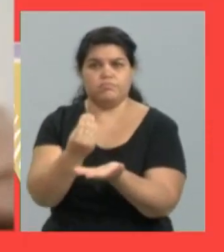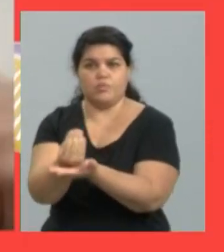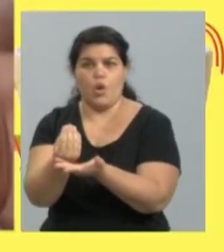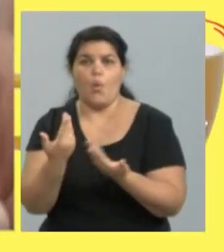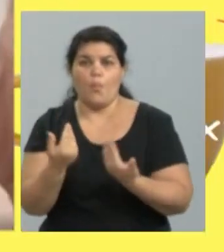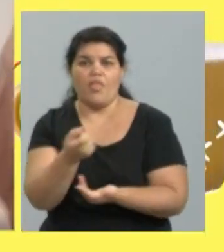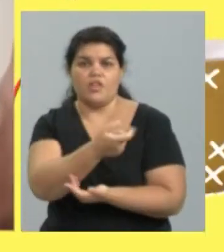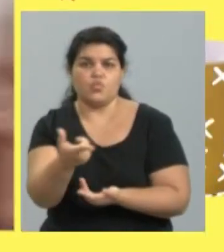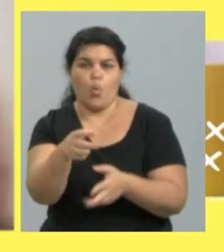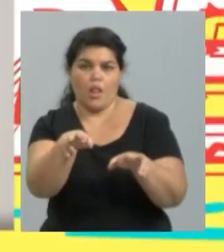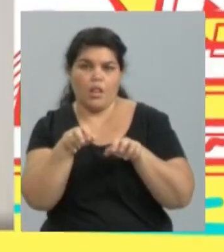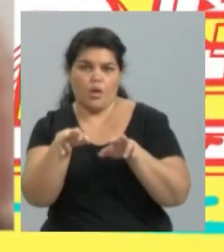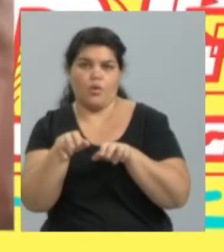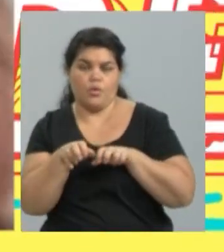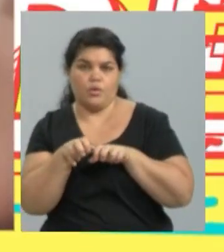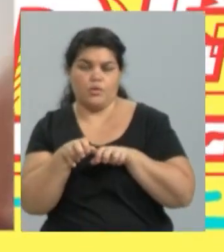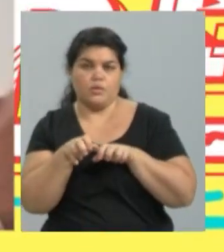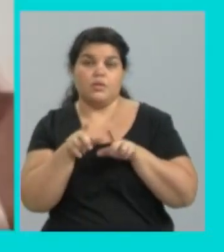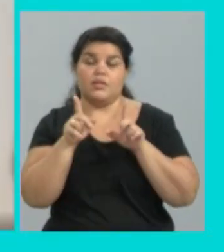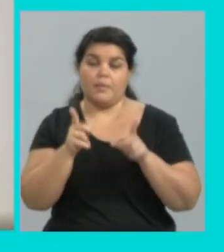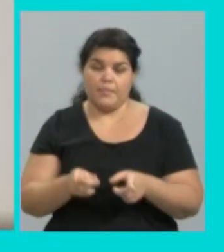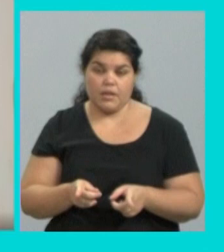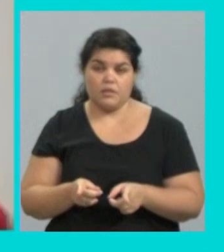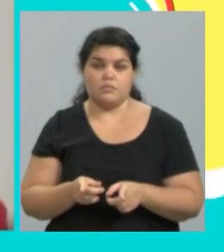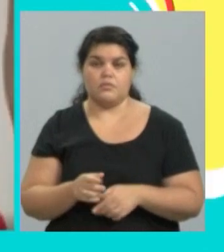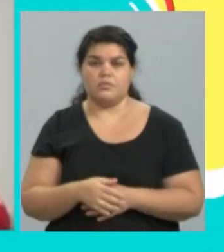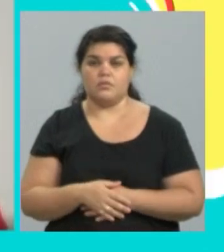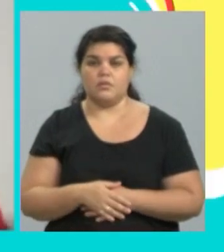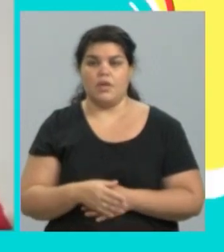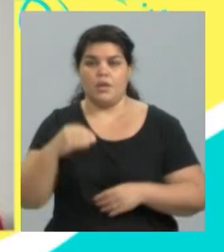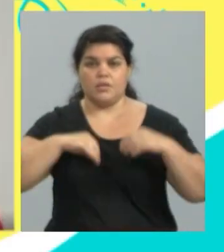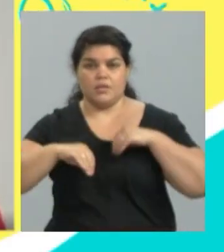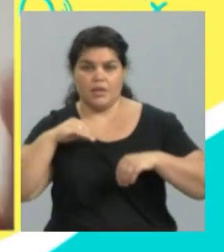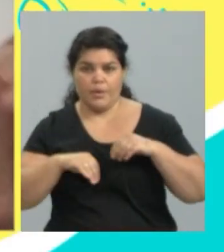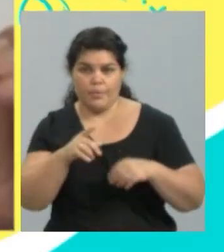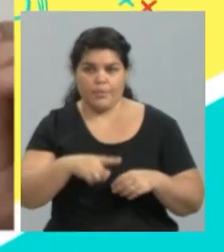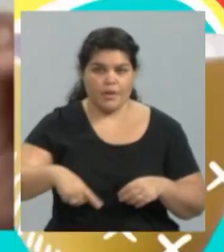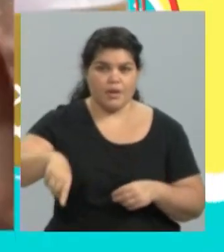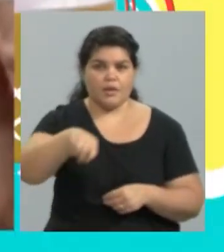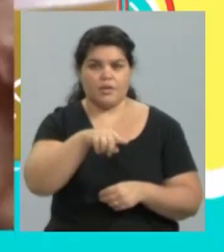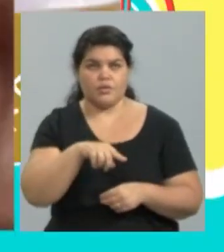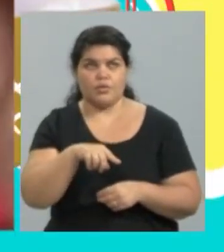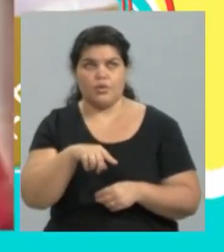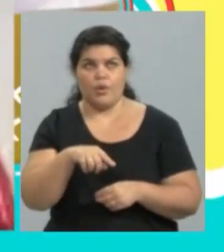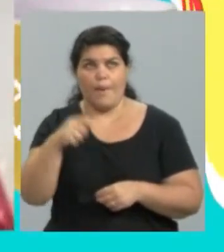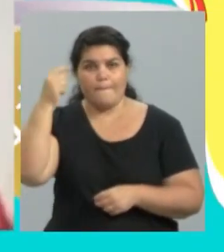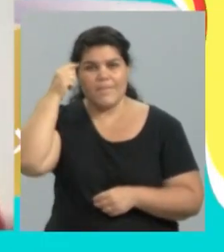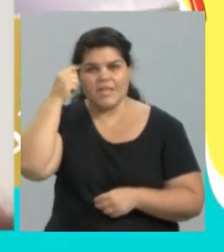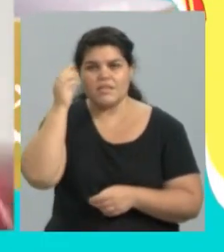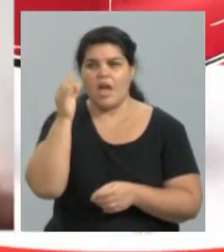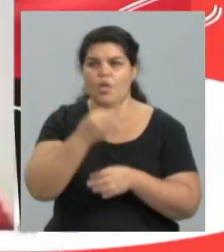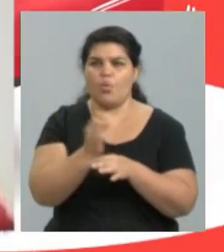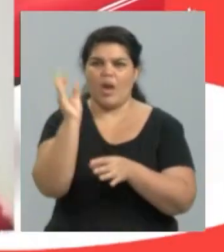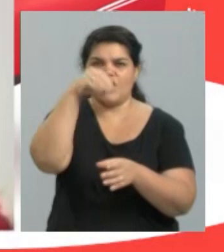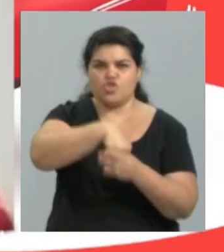económicos y ahí haciendo cosas como para que las trabas también se piensen en la educación de vuelta,